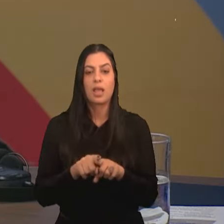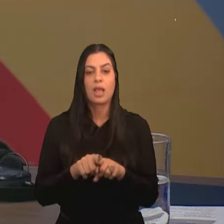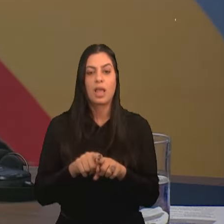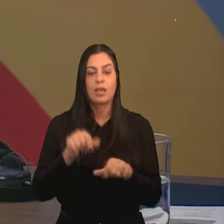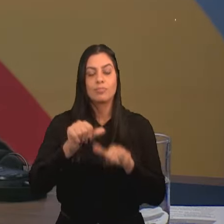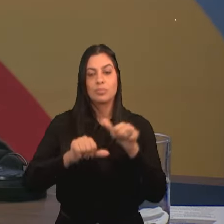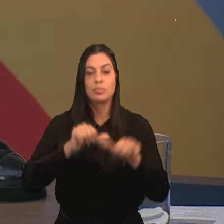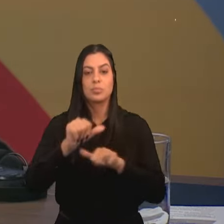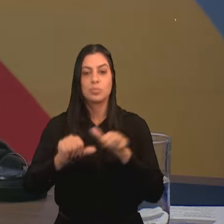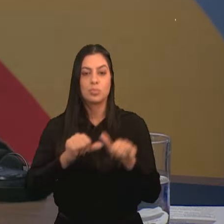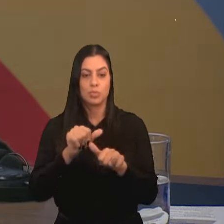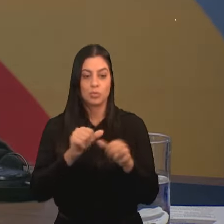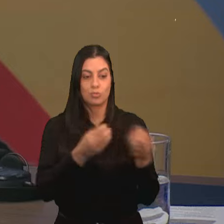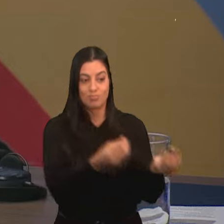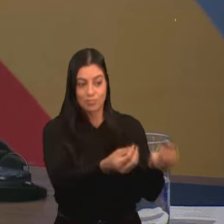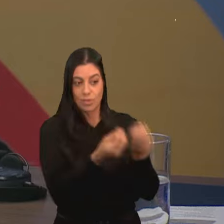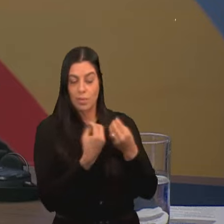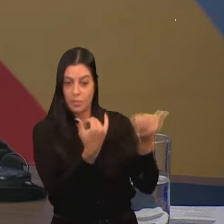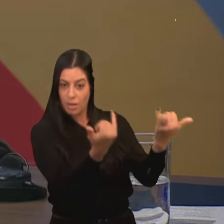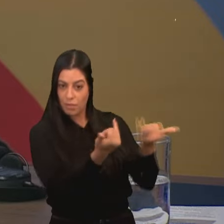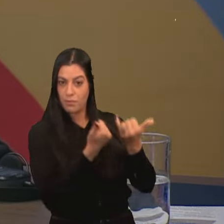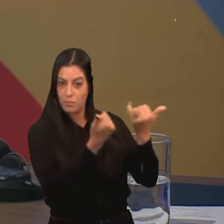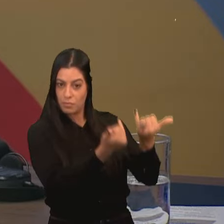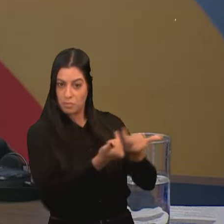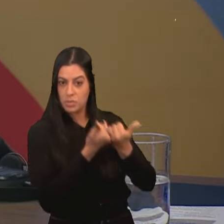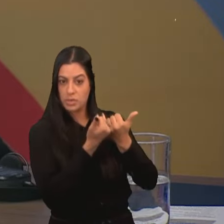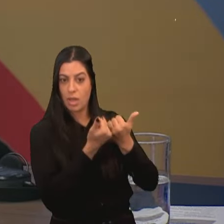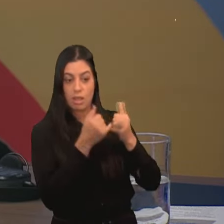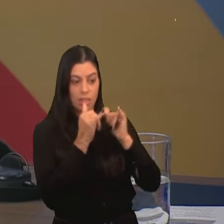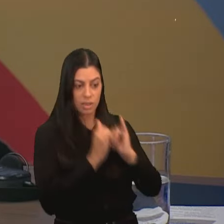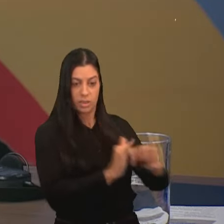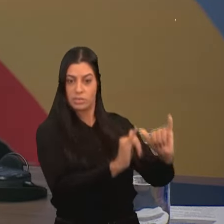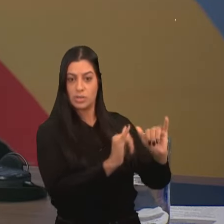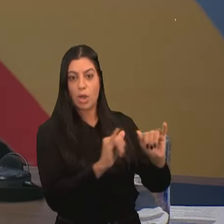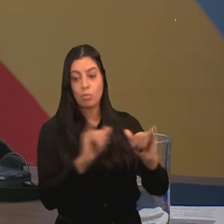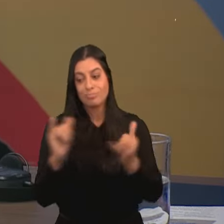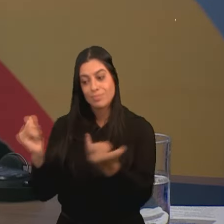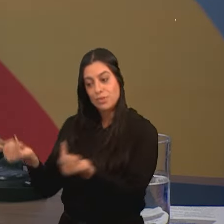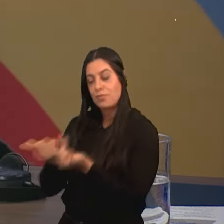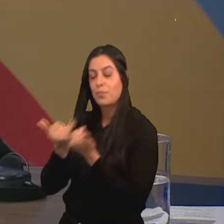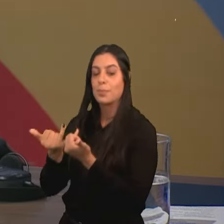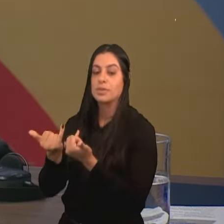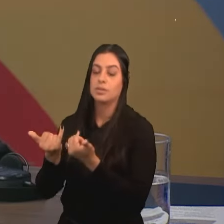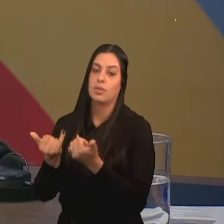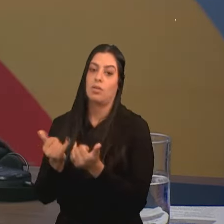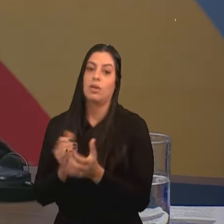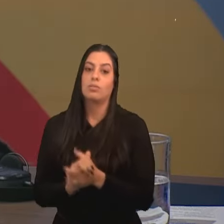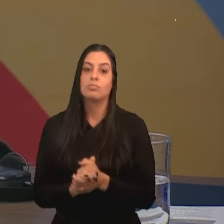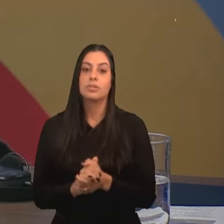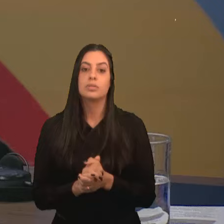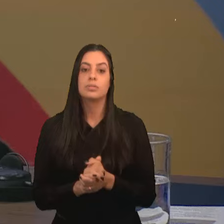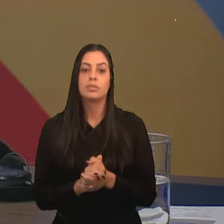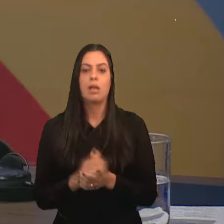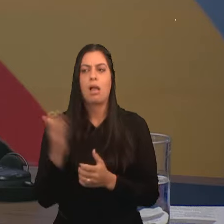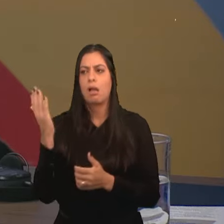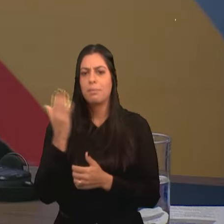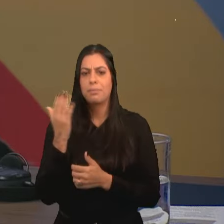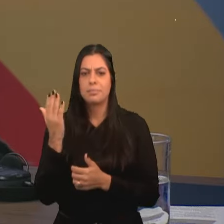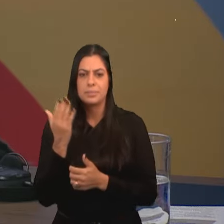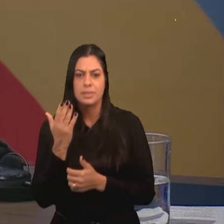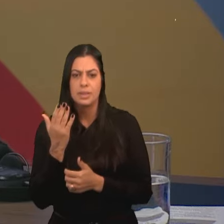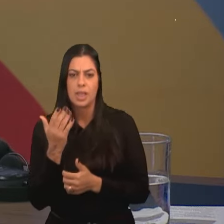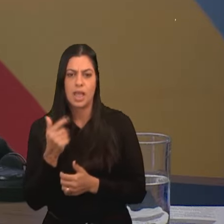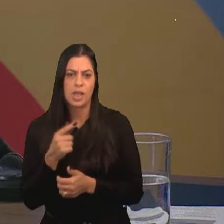cambio la recepción de esta información, o sea, la creación, la distribución y la recepción. Y con eso, yo